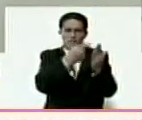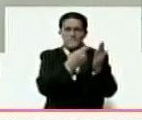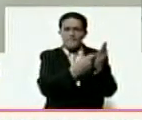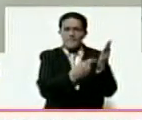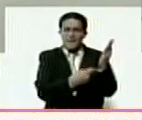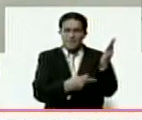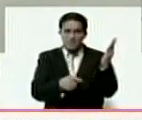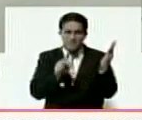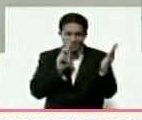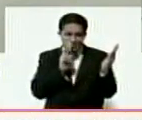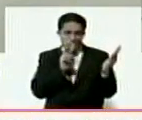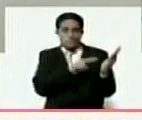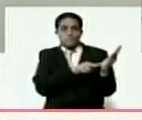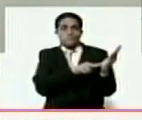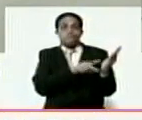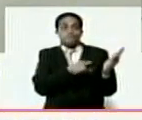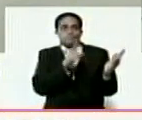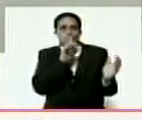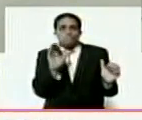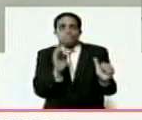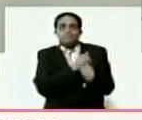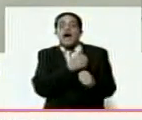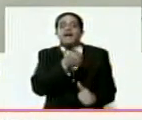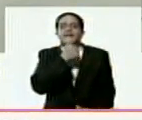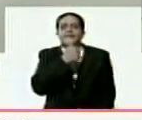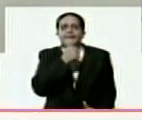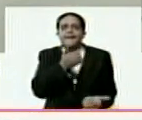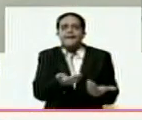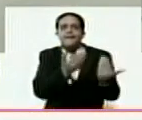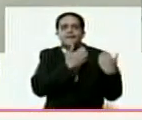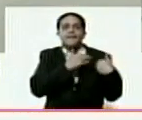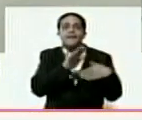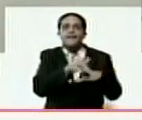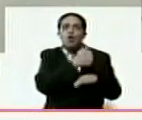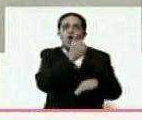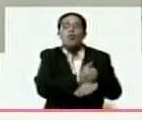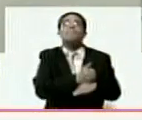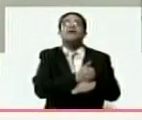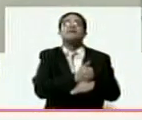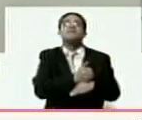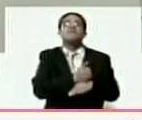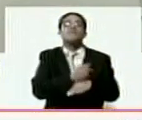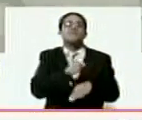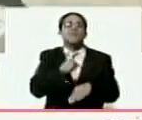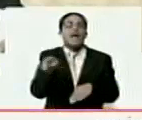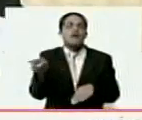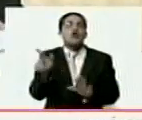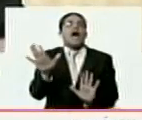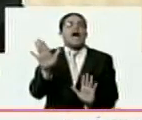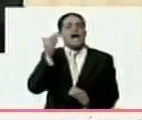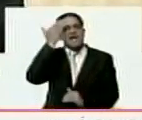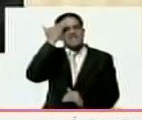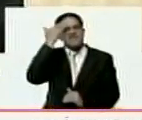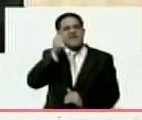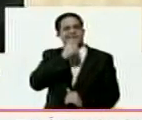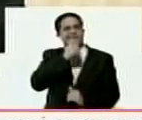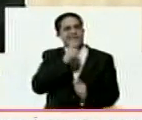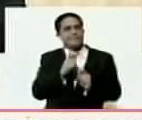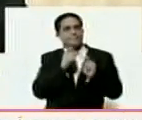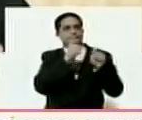claramente verán quiénes son los responsables. No les va a costar nada determinar